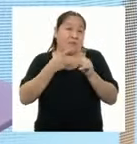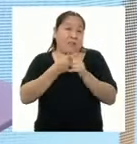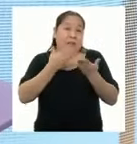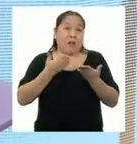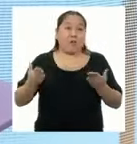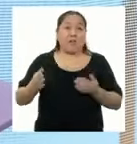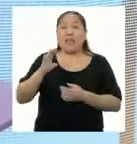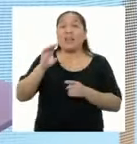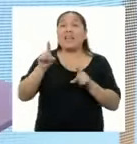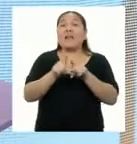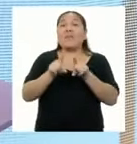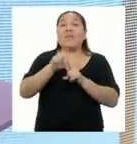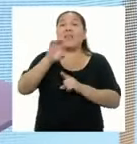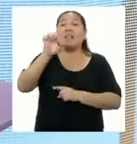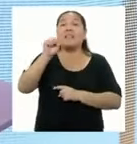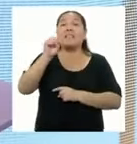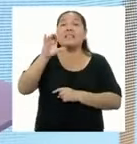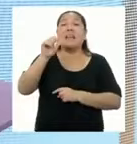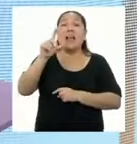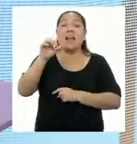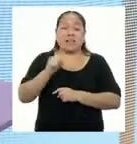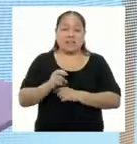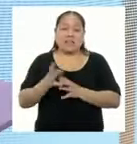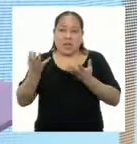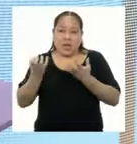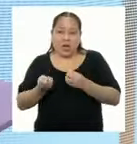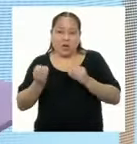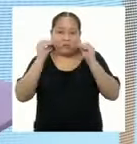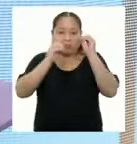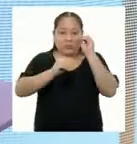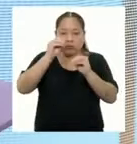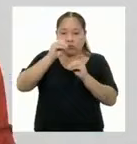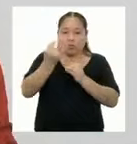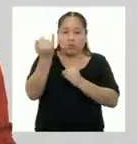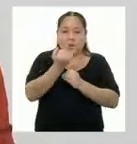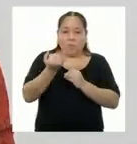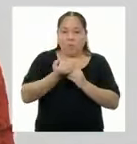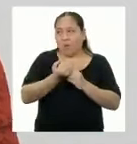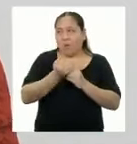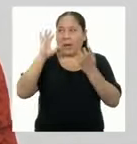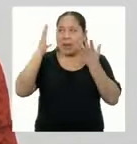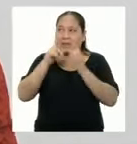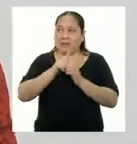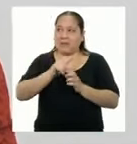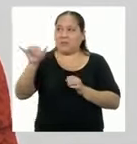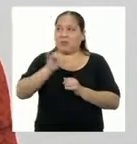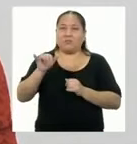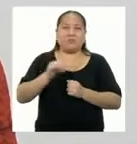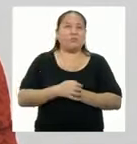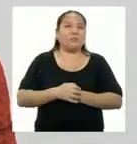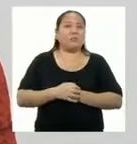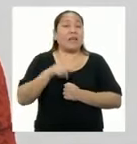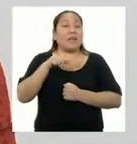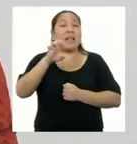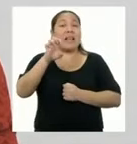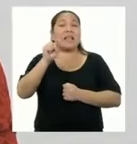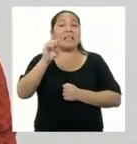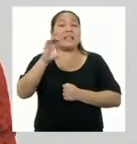escalas si queremos realizar un dibujo que represente la realidad que nos rodea. Sí, las escalas para ellos son